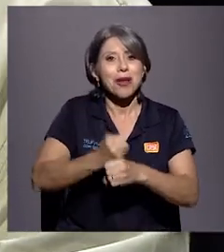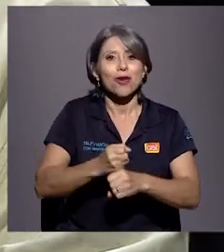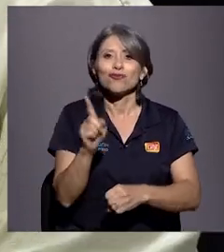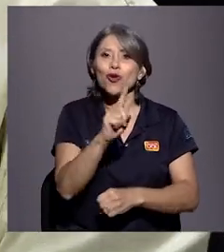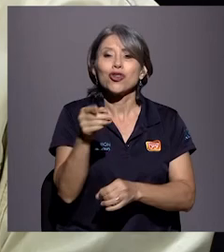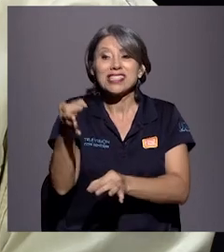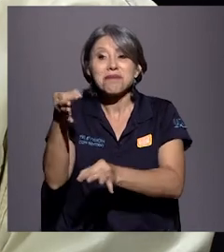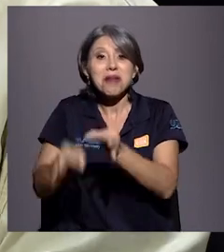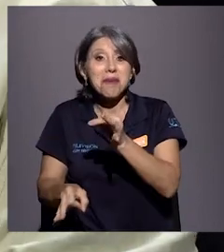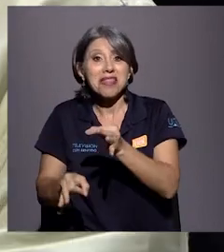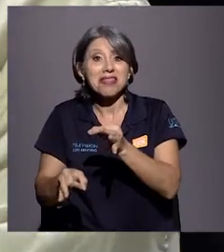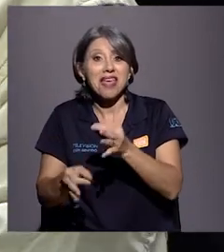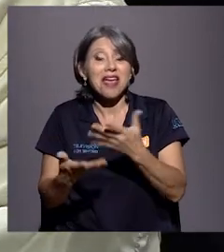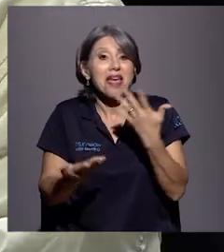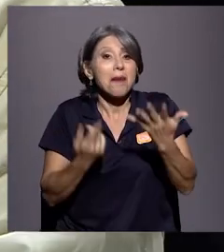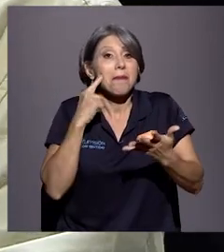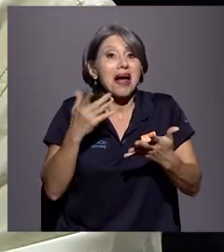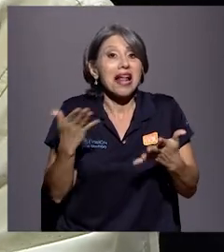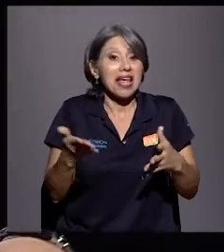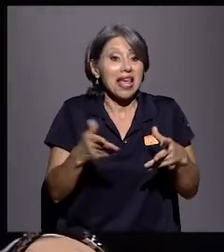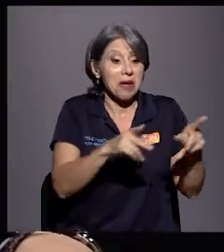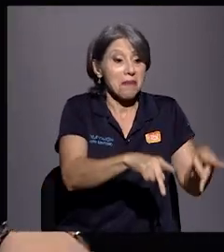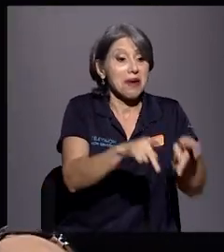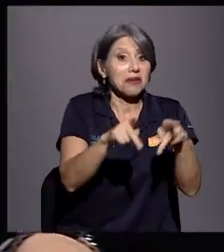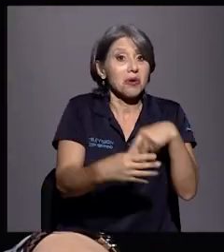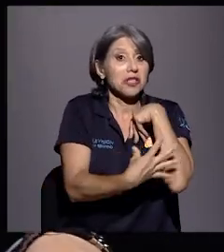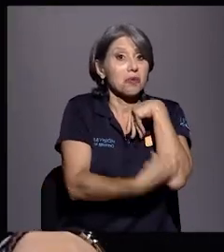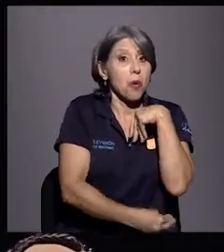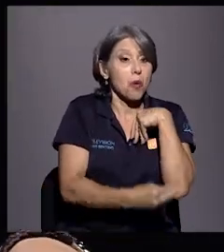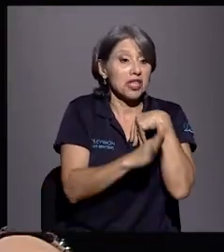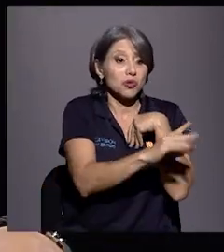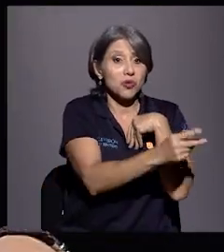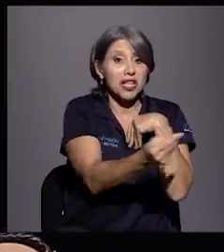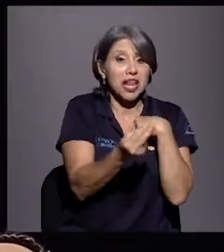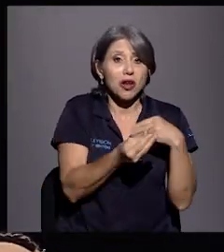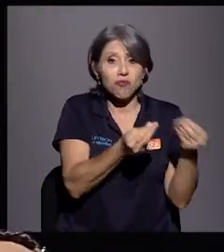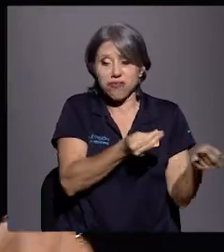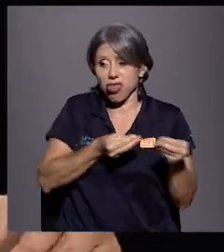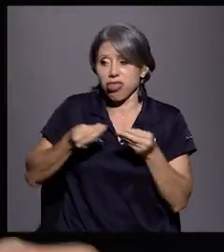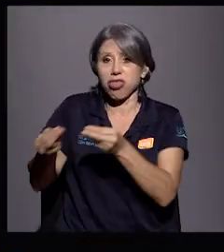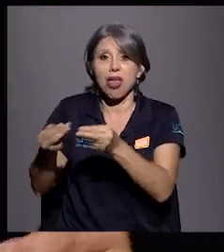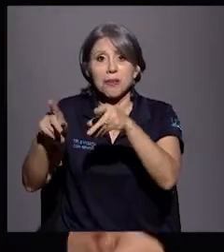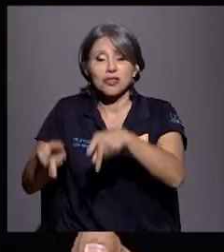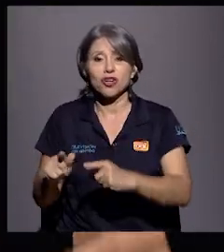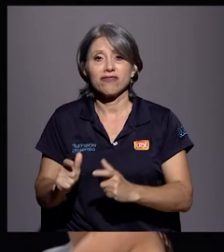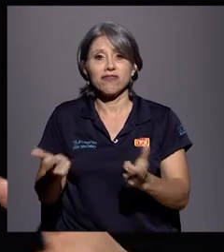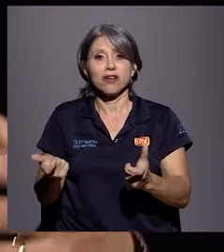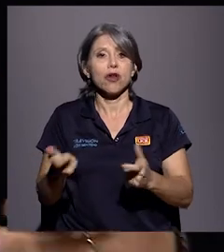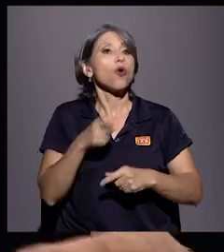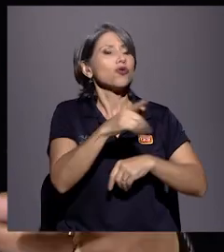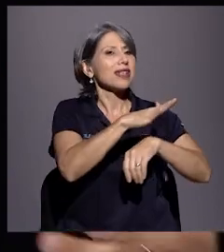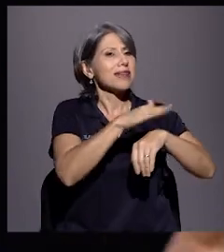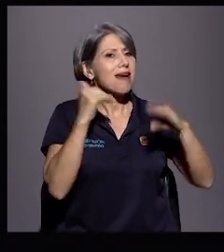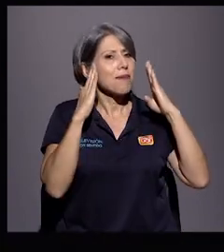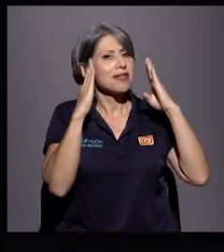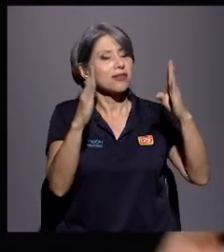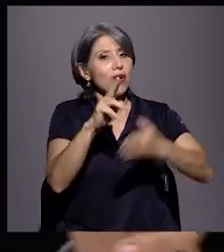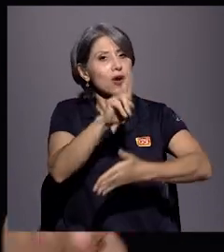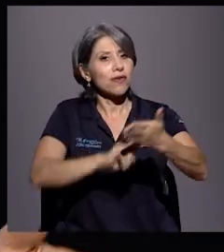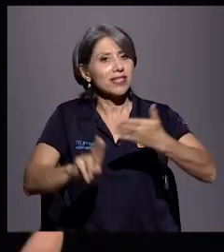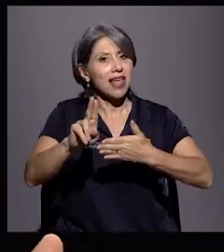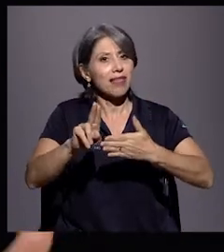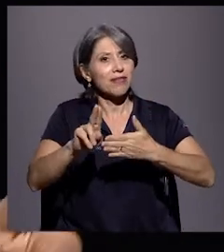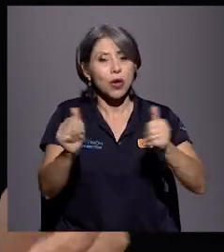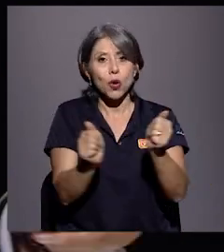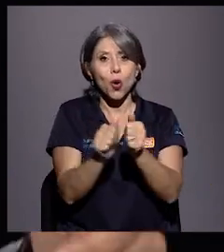los pobres y de las clases medias para los ricos. Usted hace un llamado de atención también para la universidad desde la acción social y del trabajo con la gente.